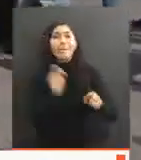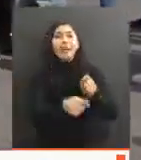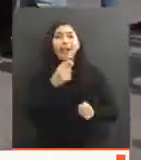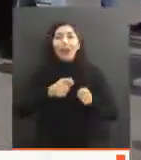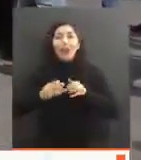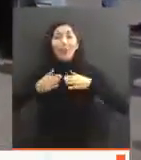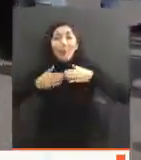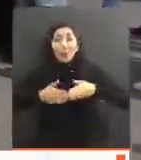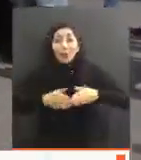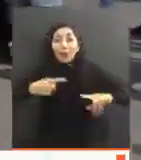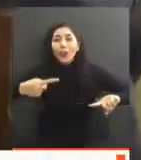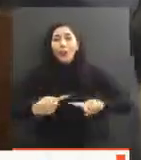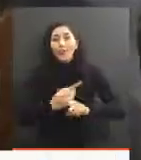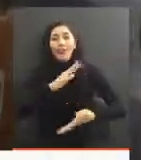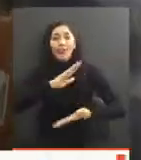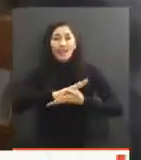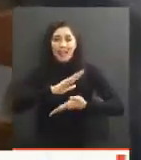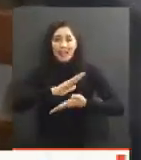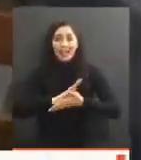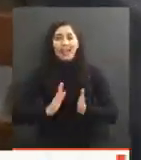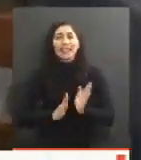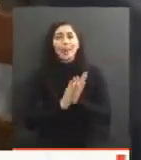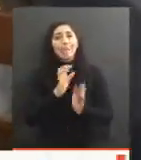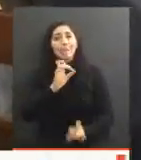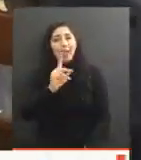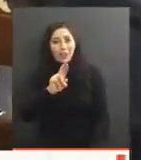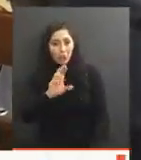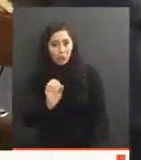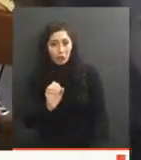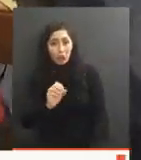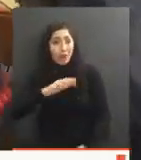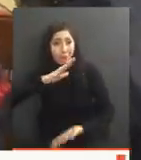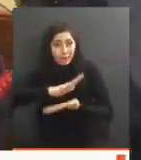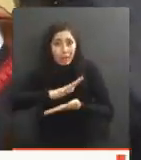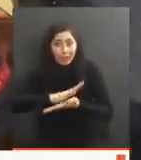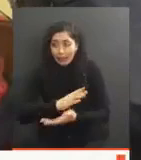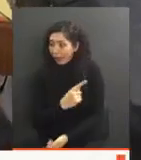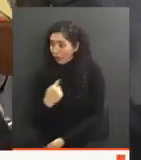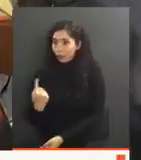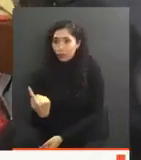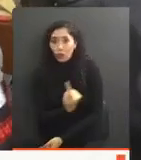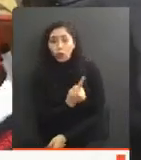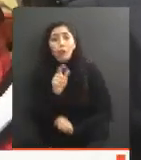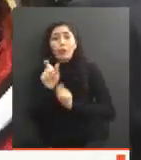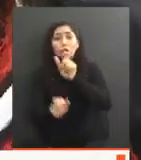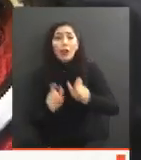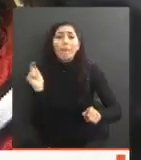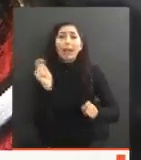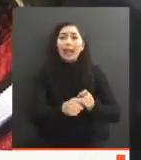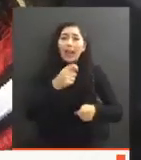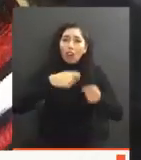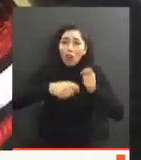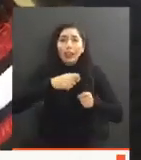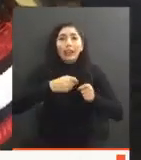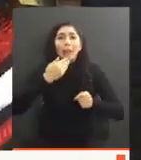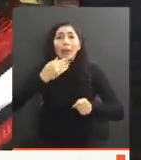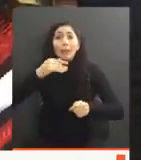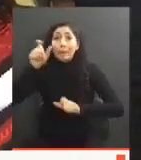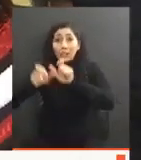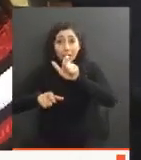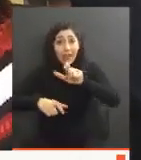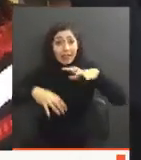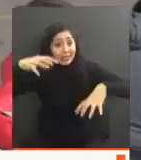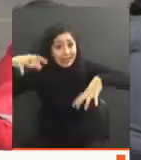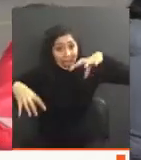a festejar a su patrono. Es una fiesta de todos nosotros, los pescadores de los cerros que bajan también